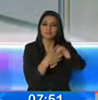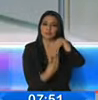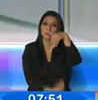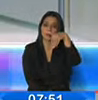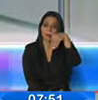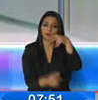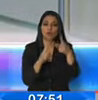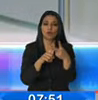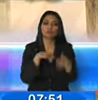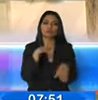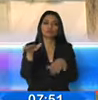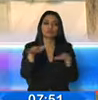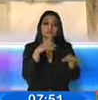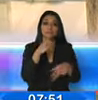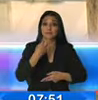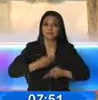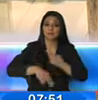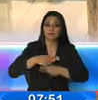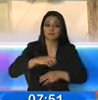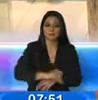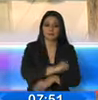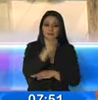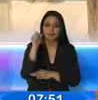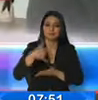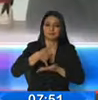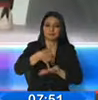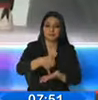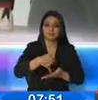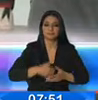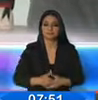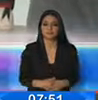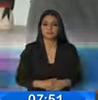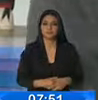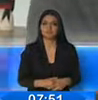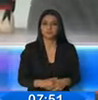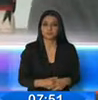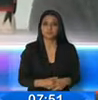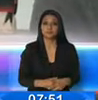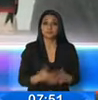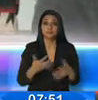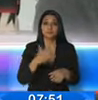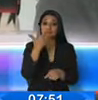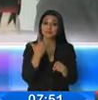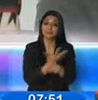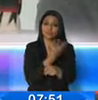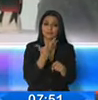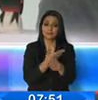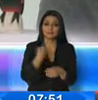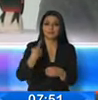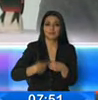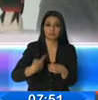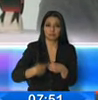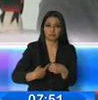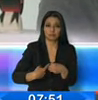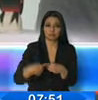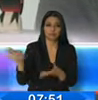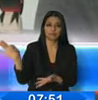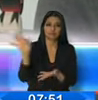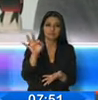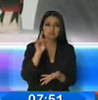destino de viajes de negocios en los World Travel Awards. Es la quinta ocasión que Quito está nominado para los World Travel